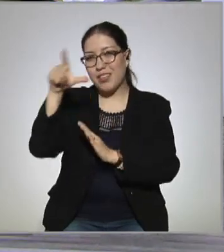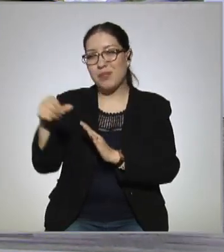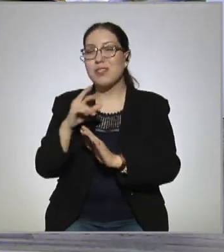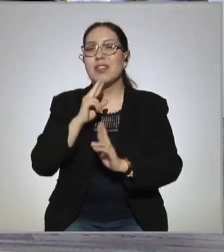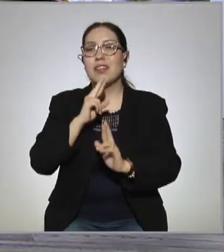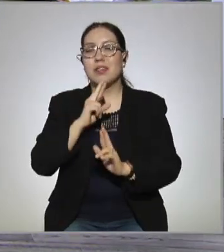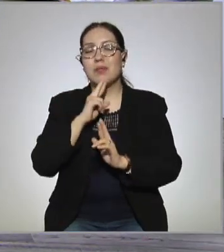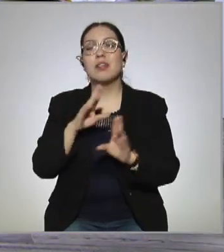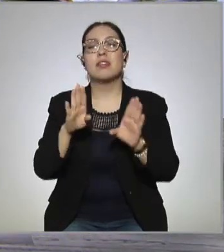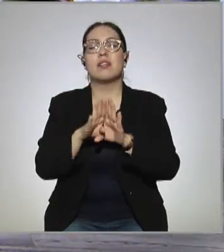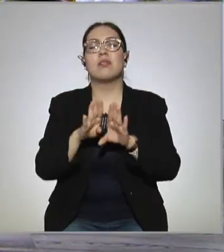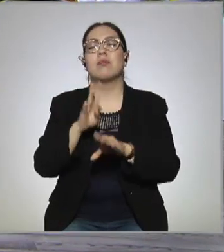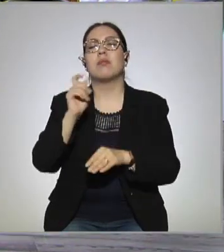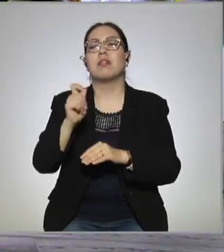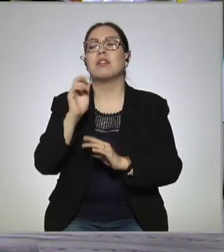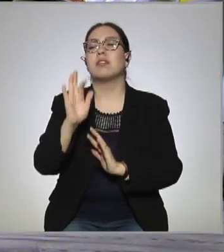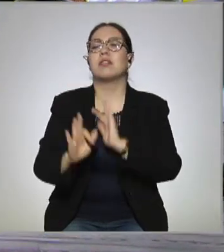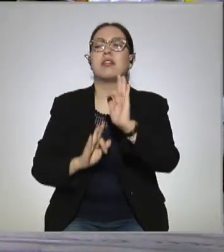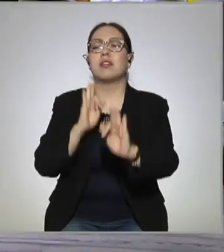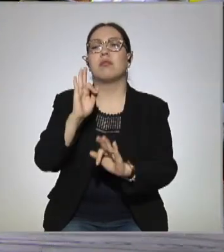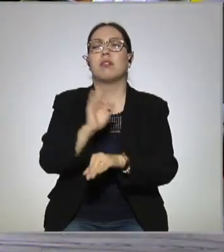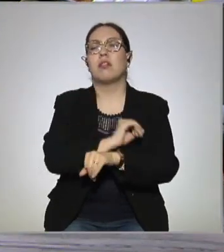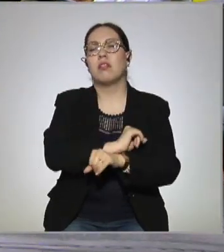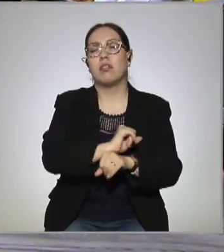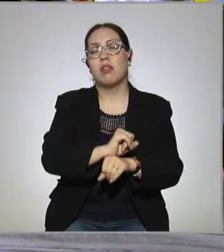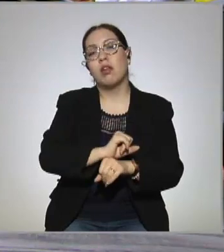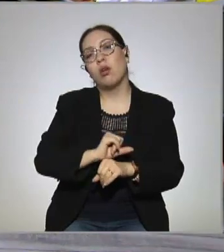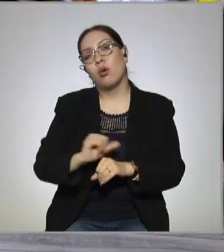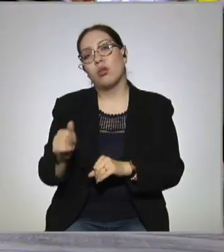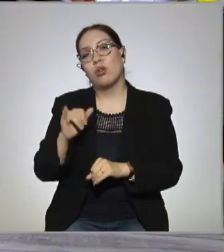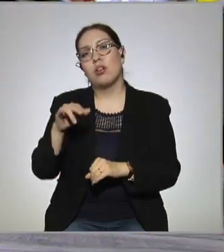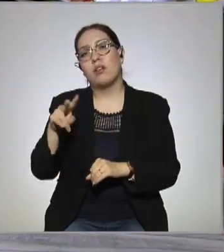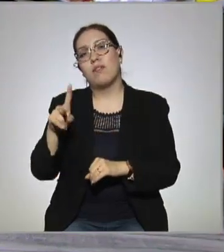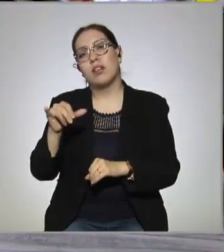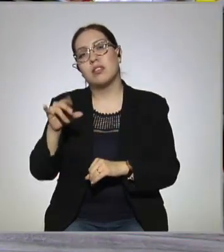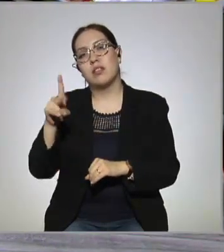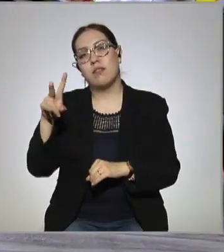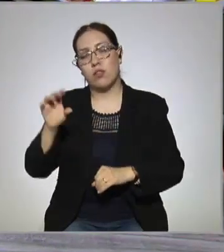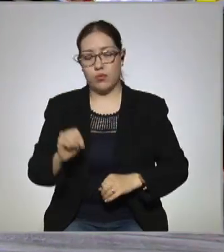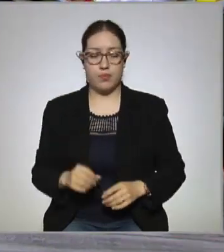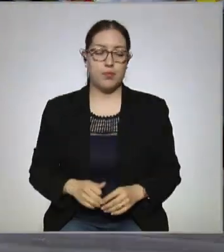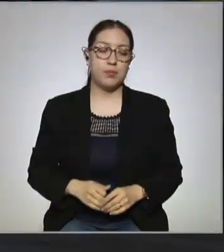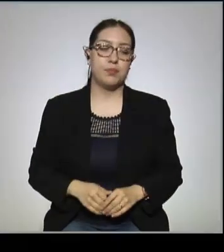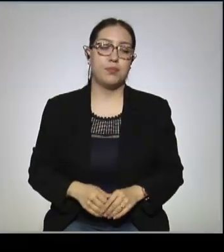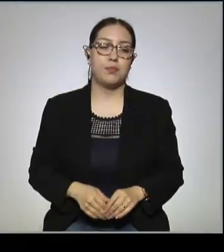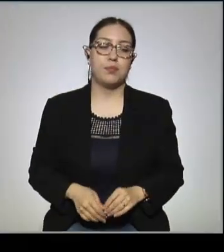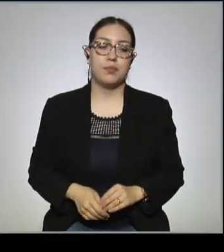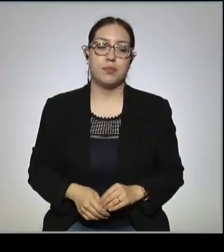nos van a decir qué es un tratamiento conservador y qué es un tratamiento invasivo. Aquí lo tenemos.